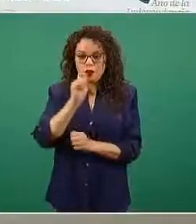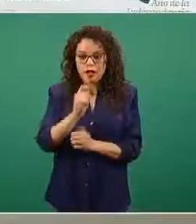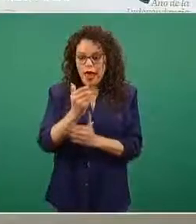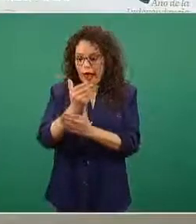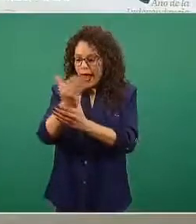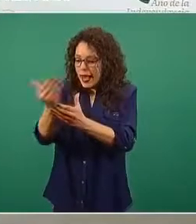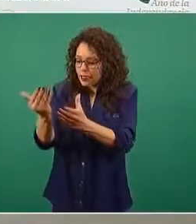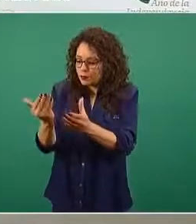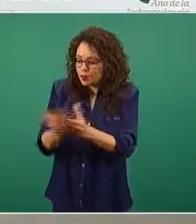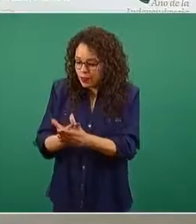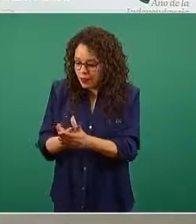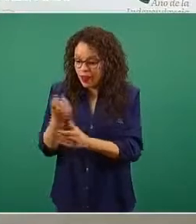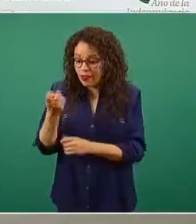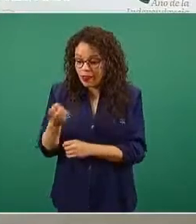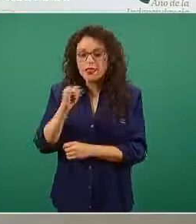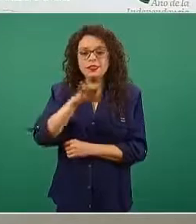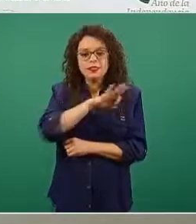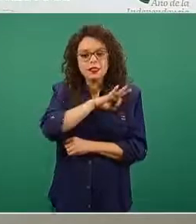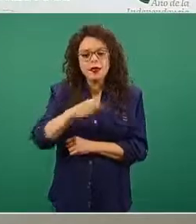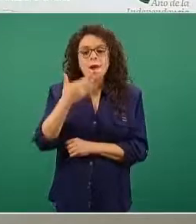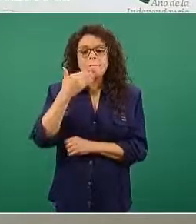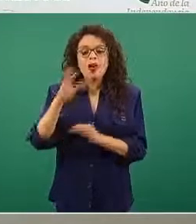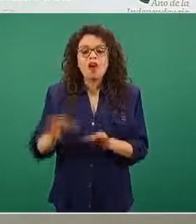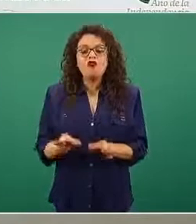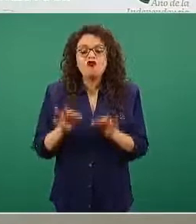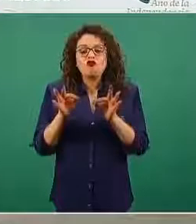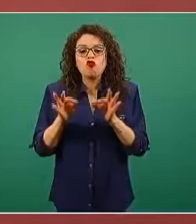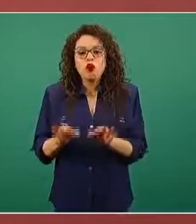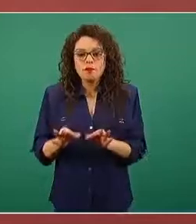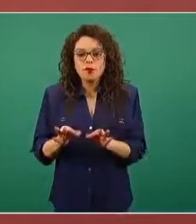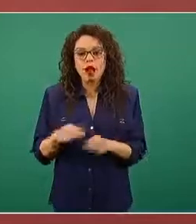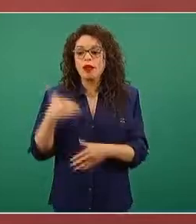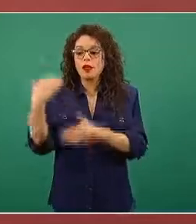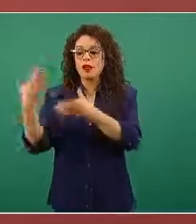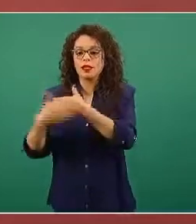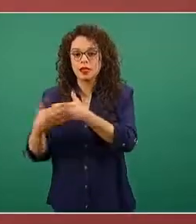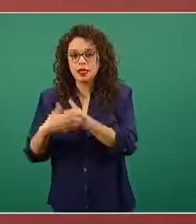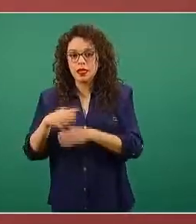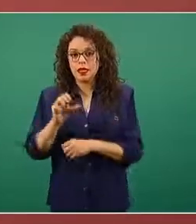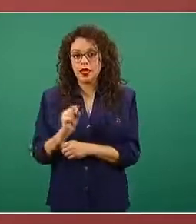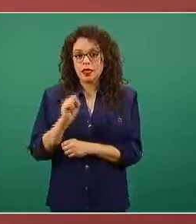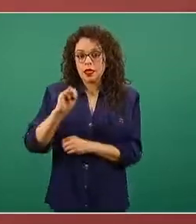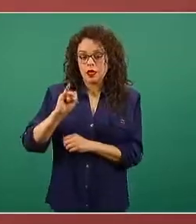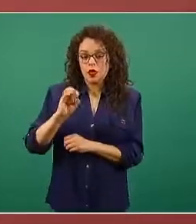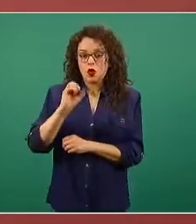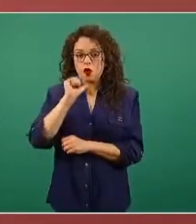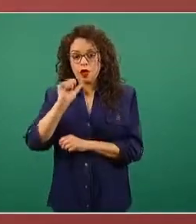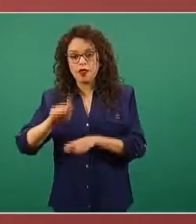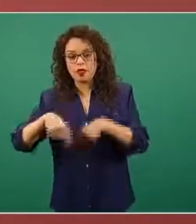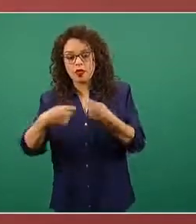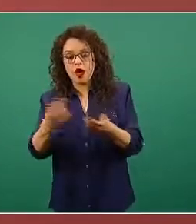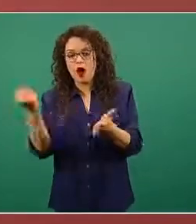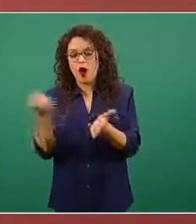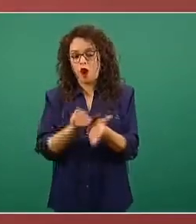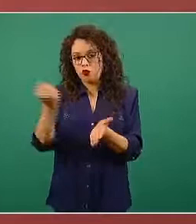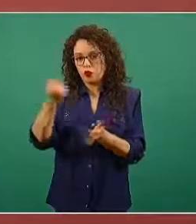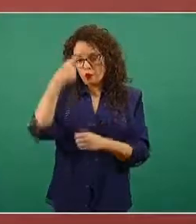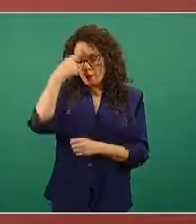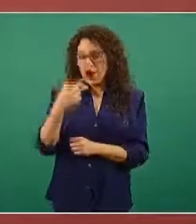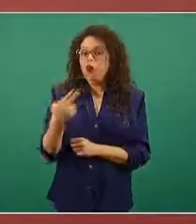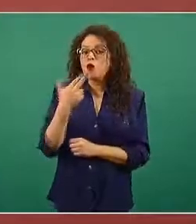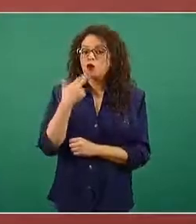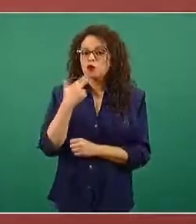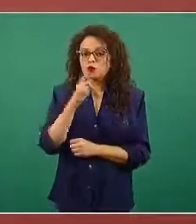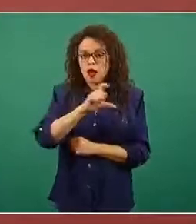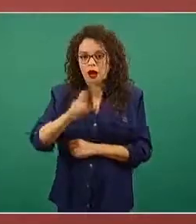sí permita formalizar en su momento el otorgamiento de la autorización de uso de emergencia a nombre